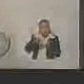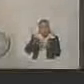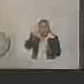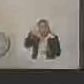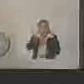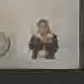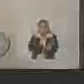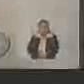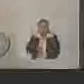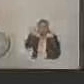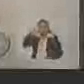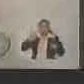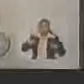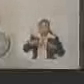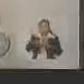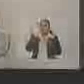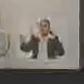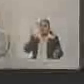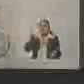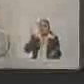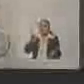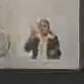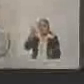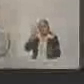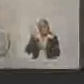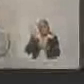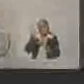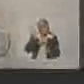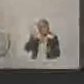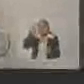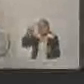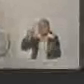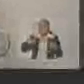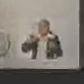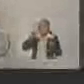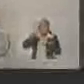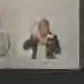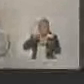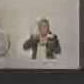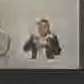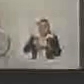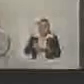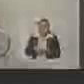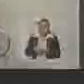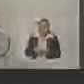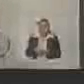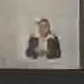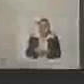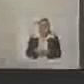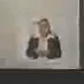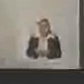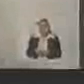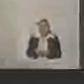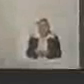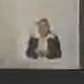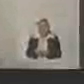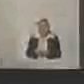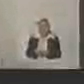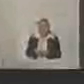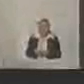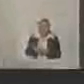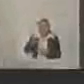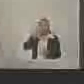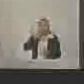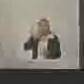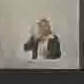puede dar un informe trimestral. La declaración patrimonial propia y la de la estructura delegacional, cada 6 meses